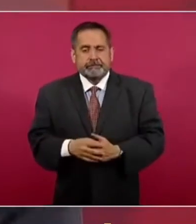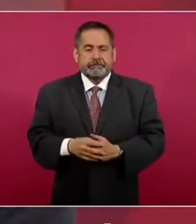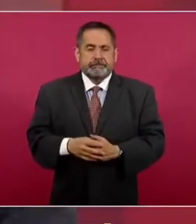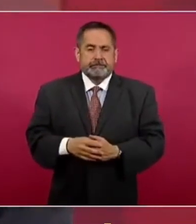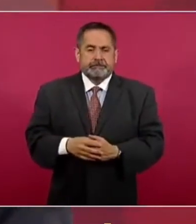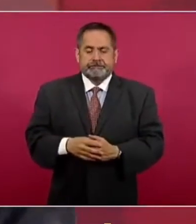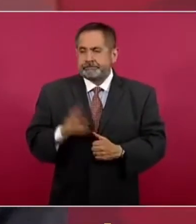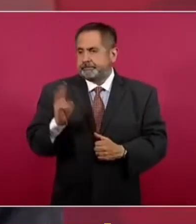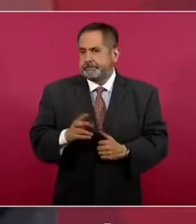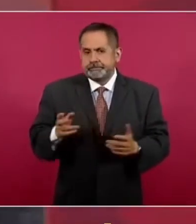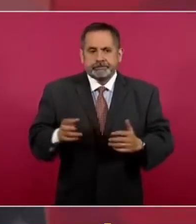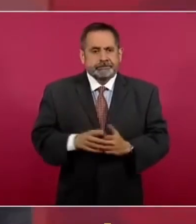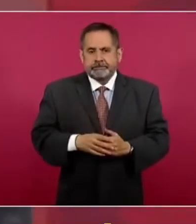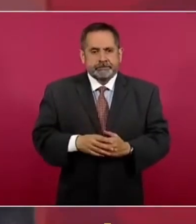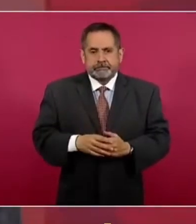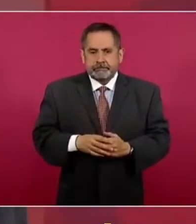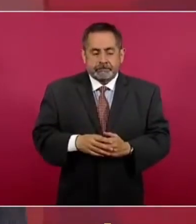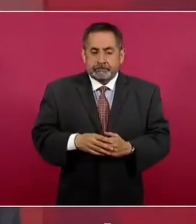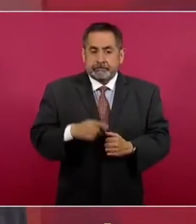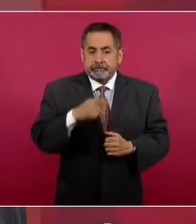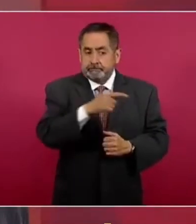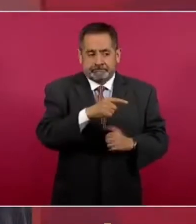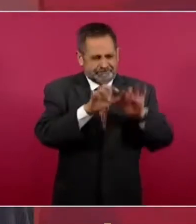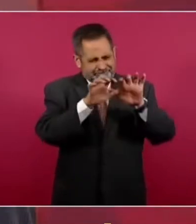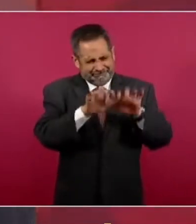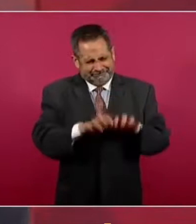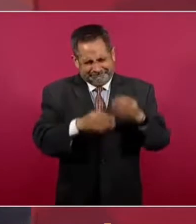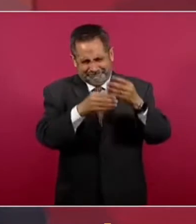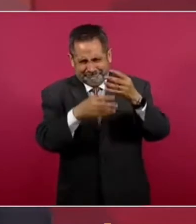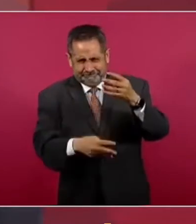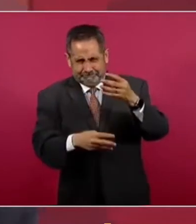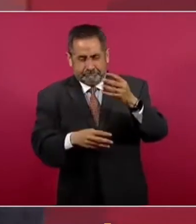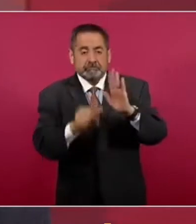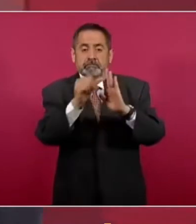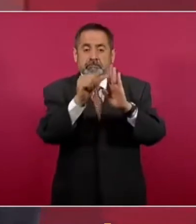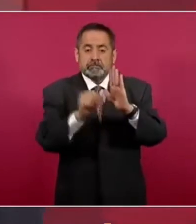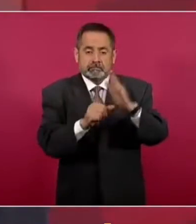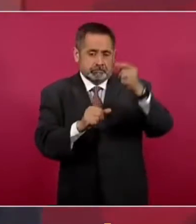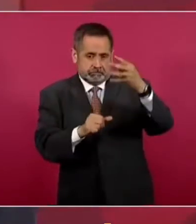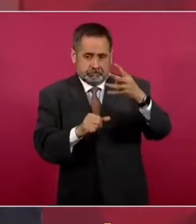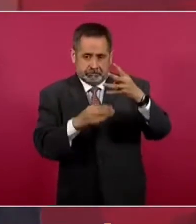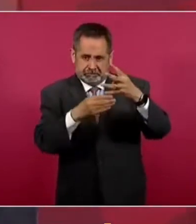es más lo que se escribió en esos transitorios de la